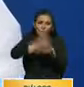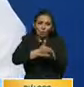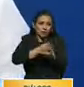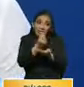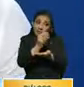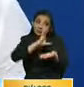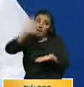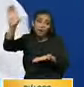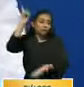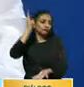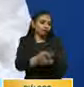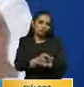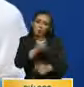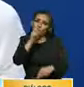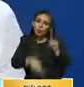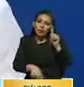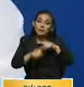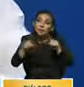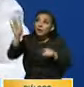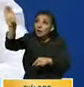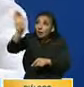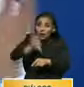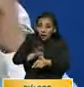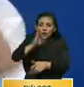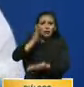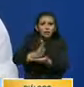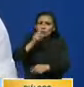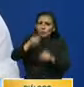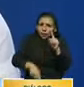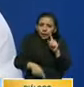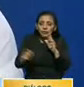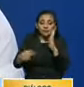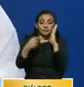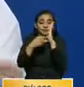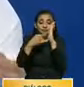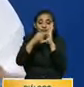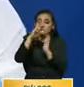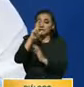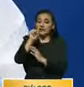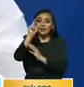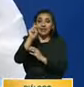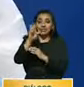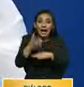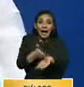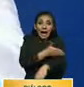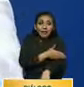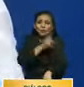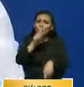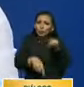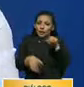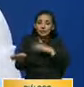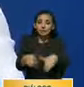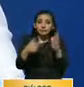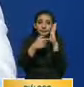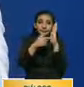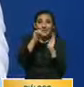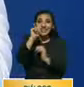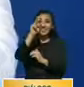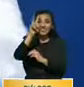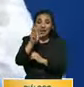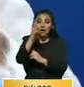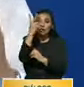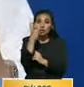de capitales del Ecuador, impide la entrada. Sacar el anticipo del impuesto a la renta. Después, el IVA con una base del